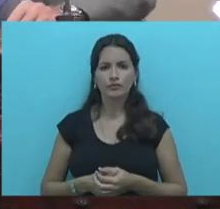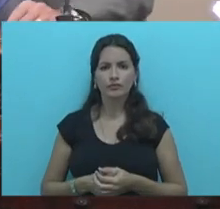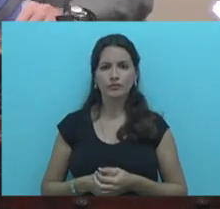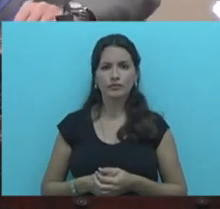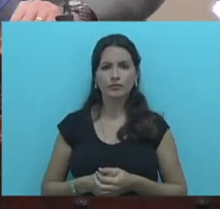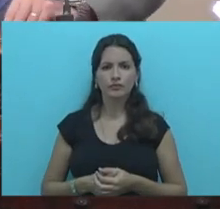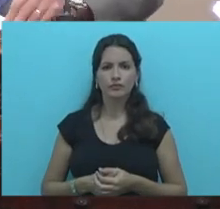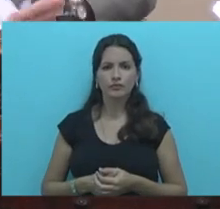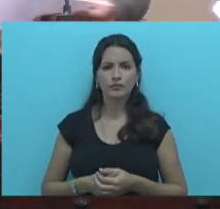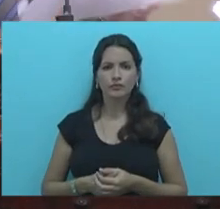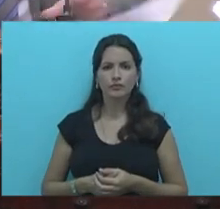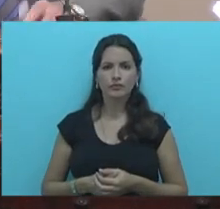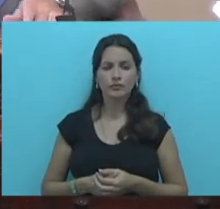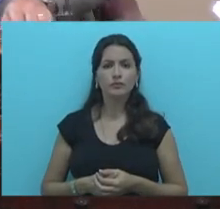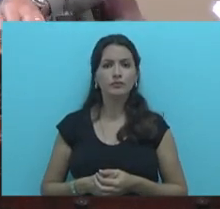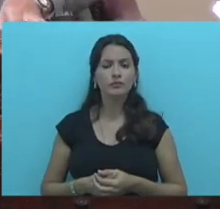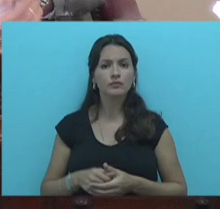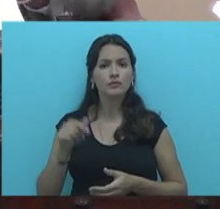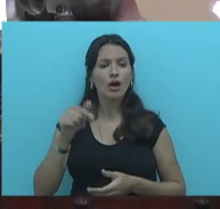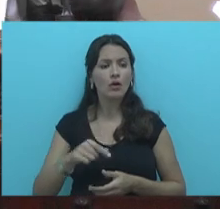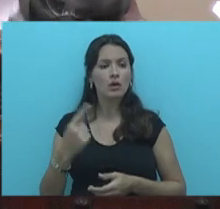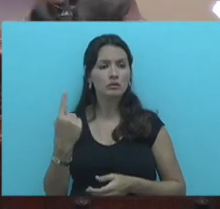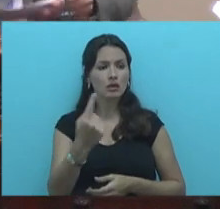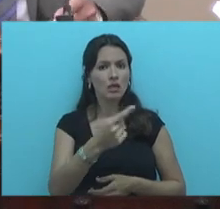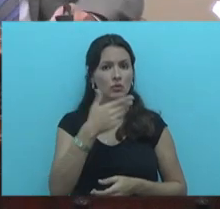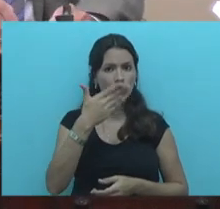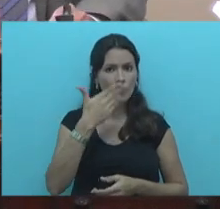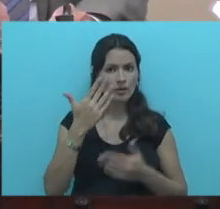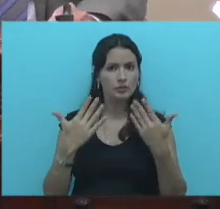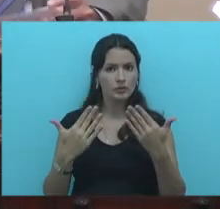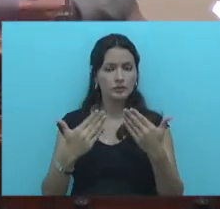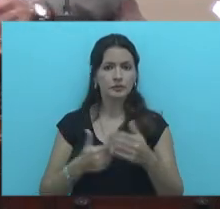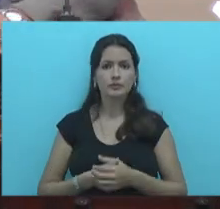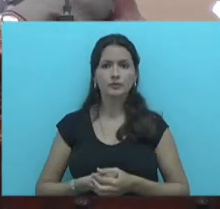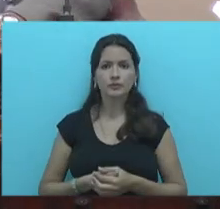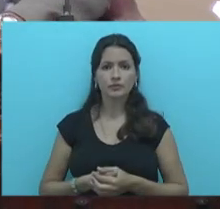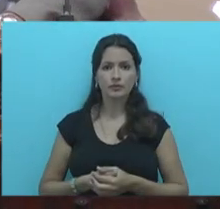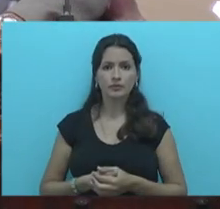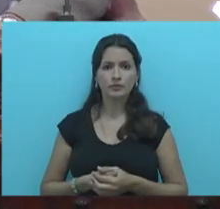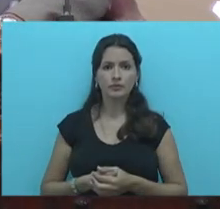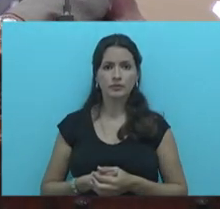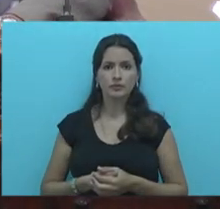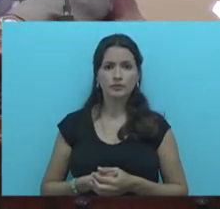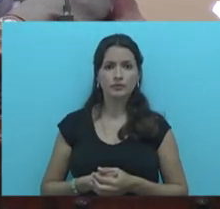virtud de lo acordado en labor parlamentaria, corresponde realizar las manifestaciones para el día de la fecha.